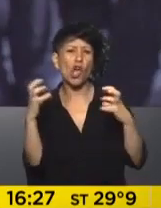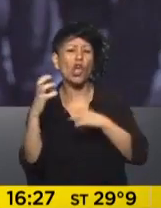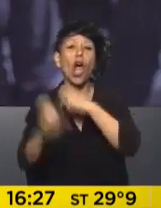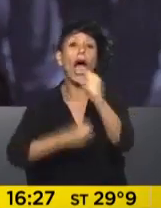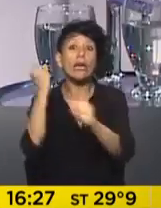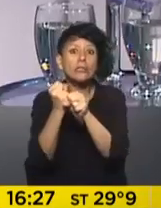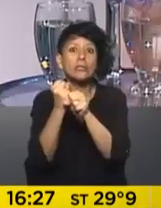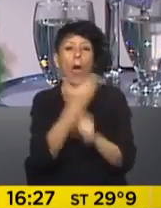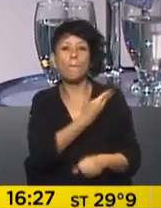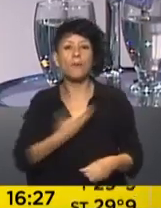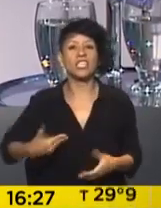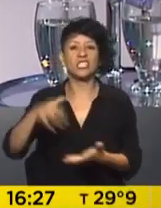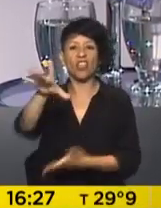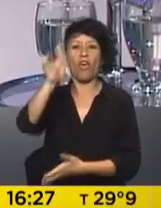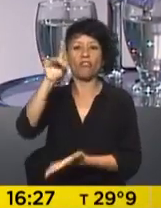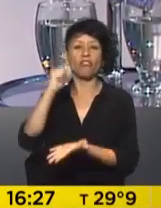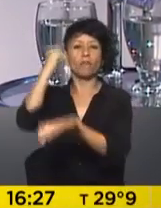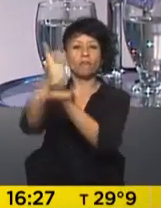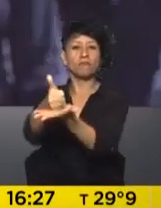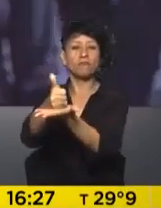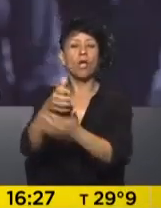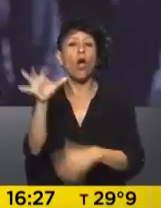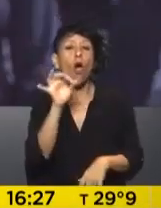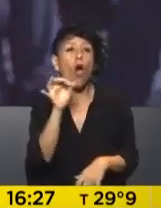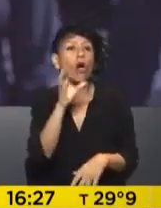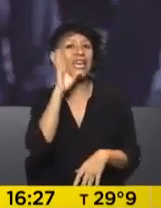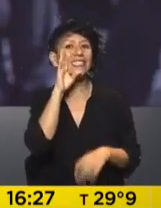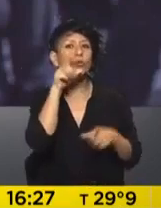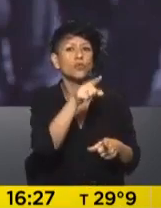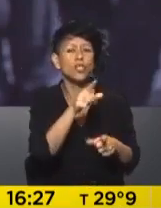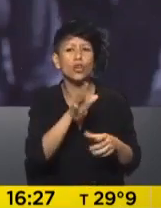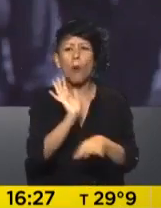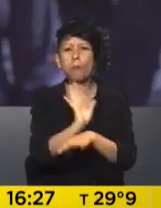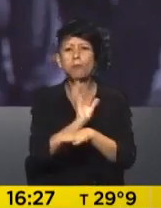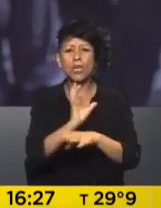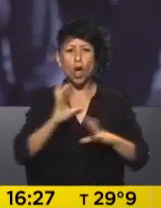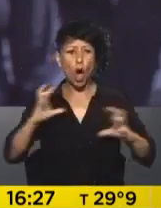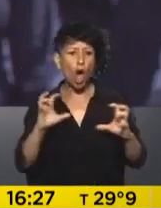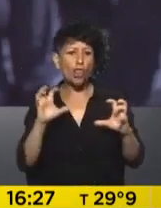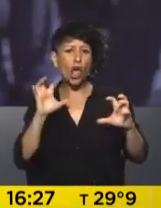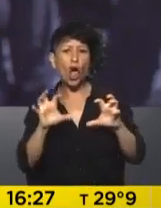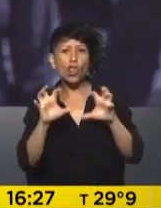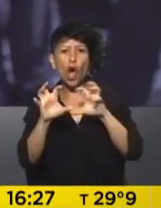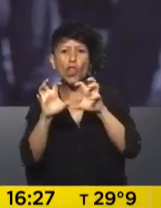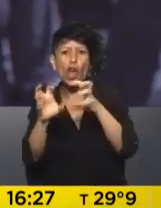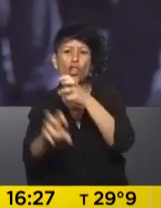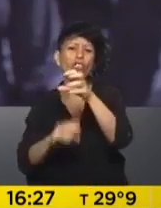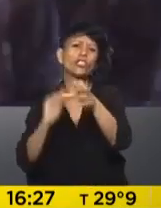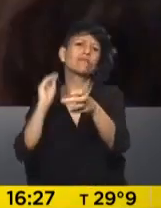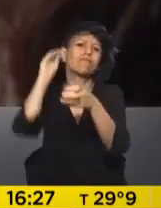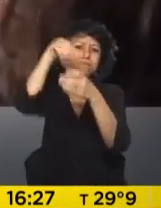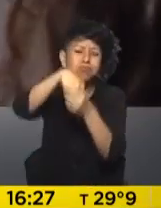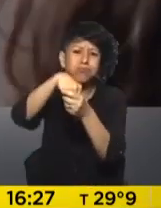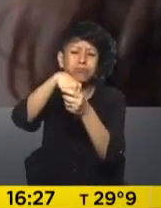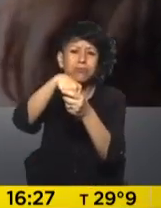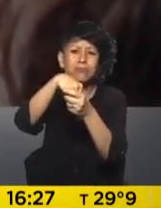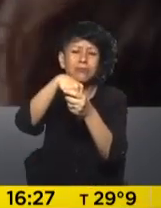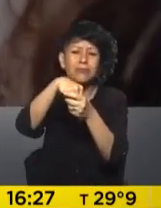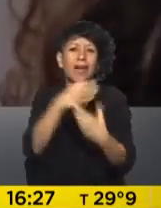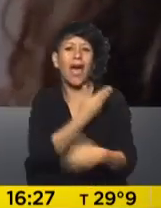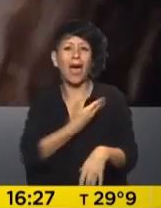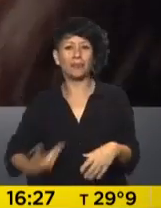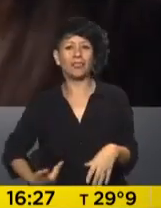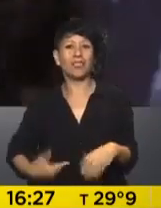Brasil. Claro. De Estados Unidos, el odio está llegando al poder ejecutivo porque está permitido por los civiles y a la